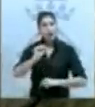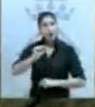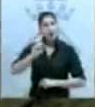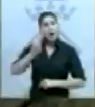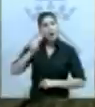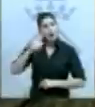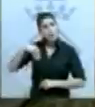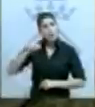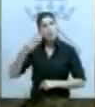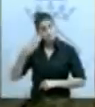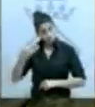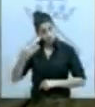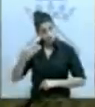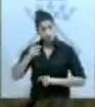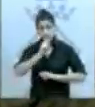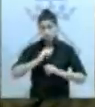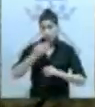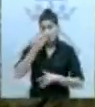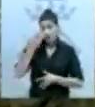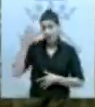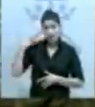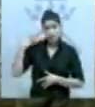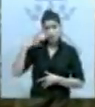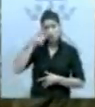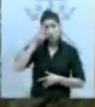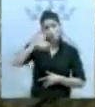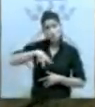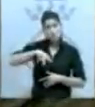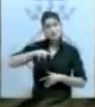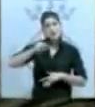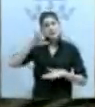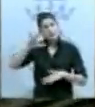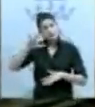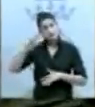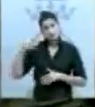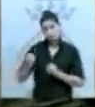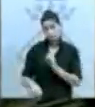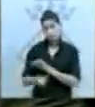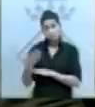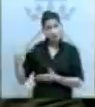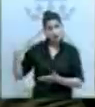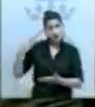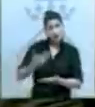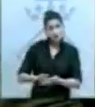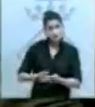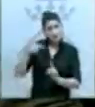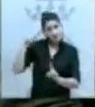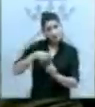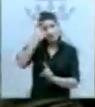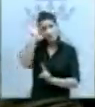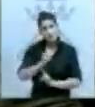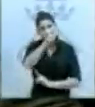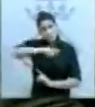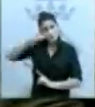ANAMIB es una asociación que desde hace ya unos cuantos años, desde el 2003 en que se creó, se viene dedicando a ayudar a personas